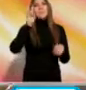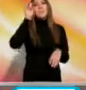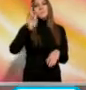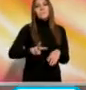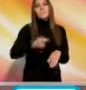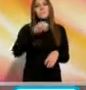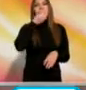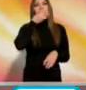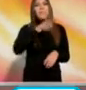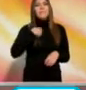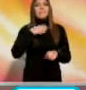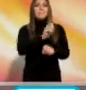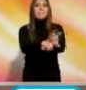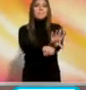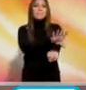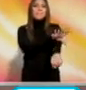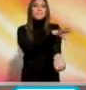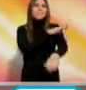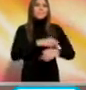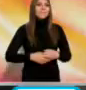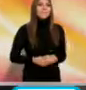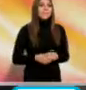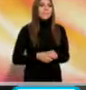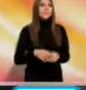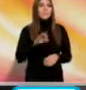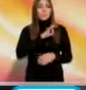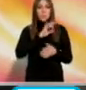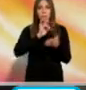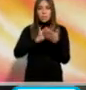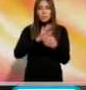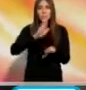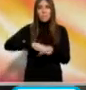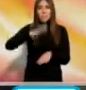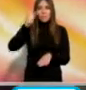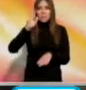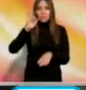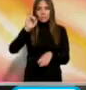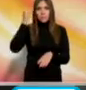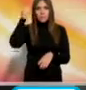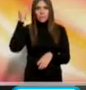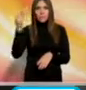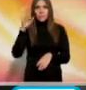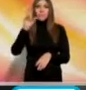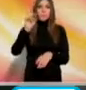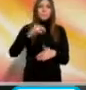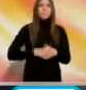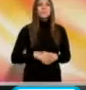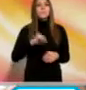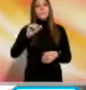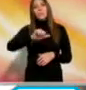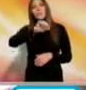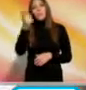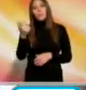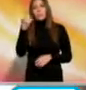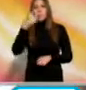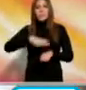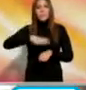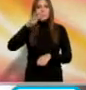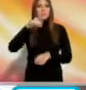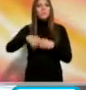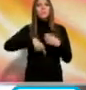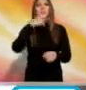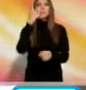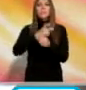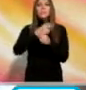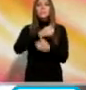la piel lindo. chinita aquí que no. ¿Nos da tiempo de una ciudad más o ya no? ¿Sí? Sí. Una más, Vámonos sí, sí. con una Vámonos. más. Una más. La segunda ciudad, a ver